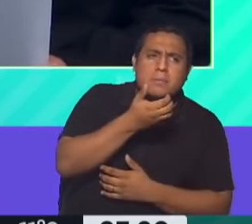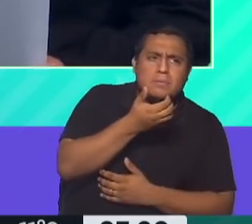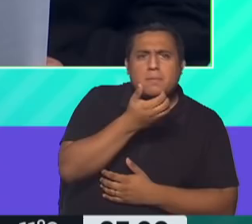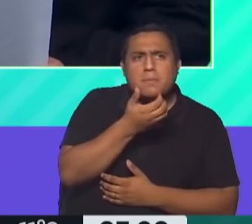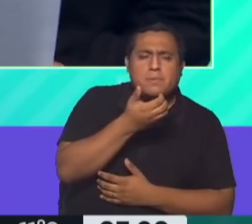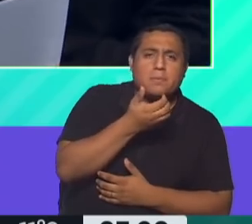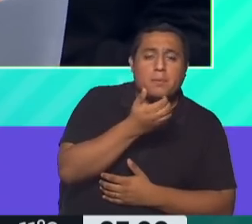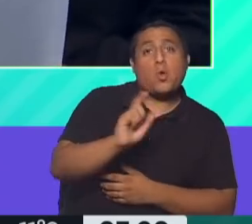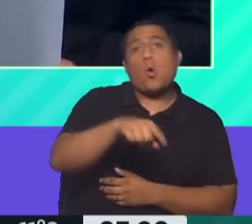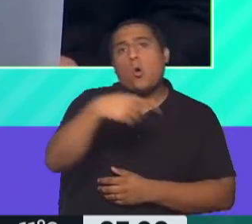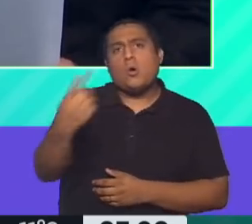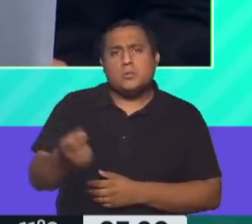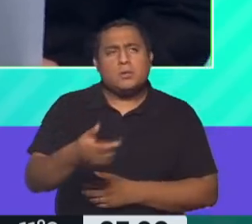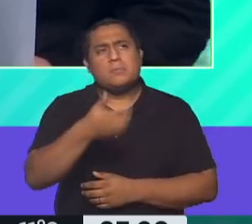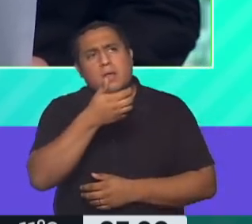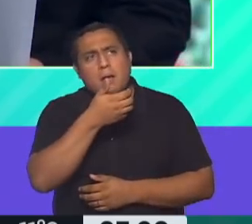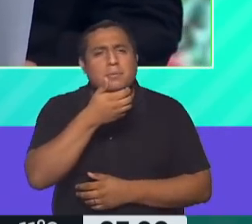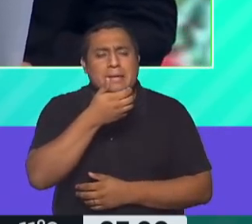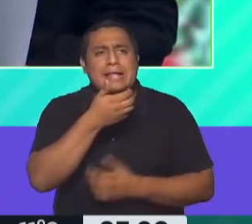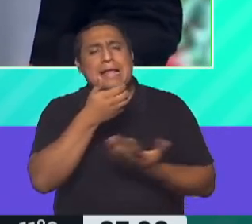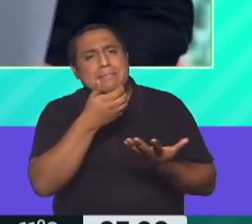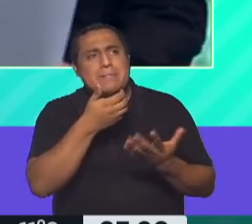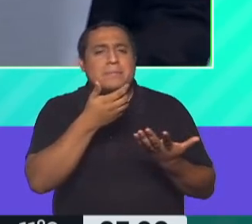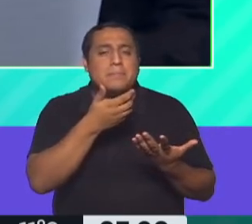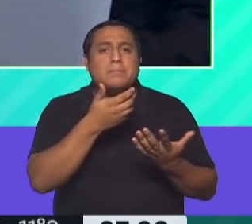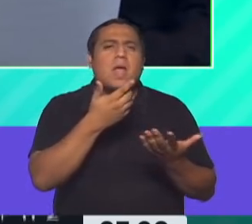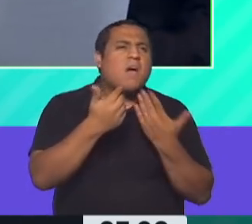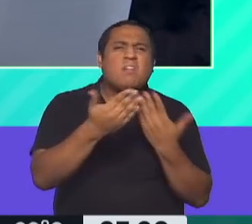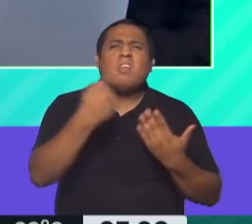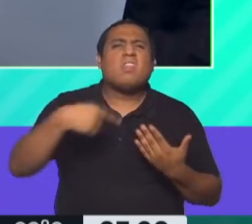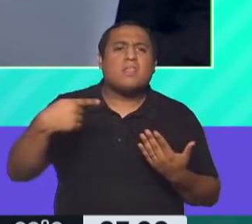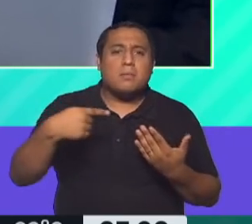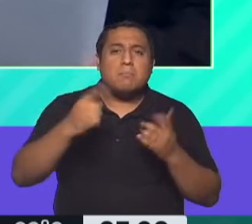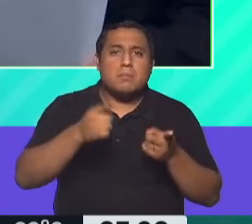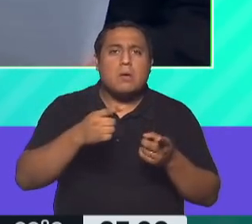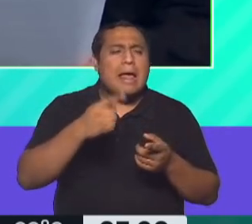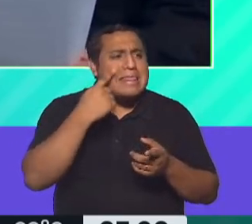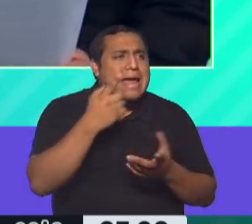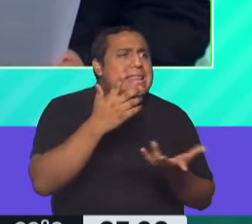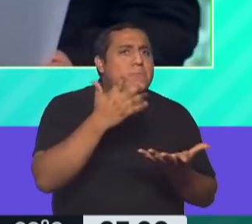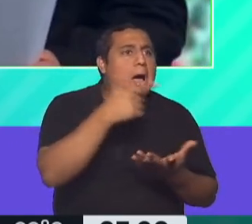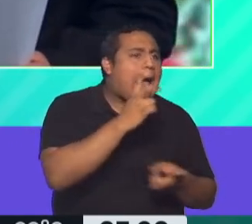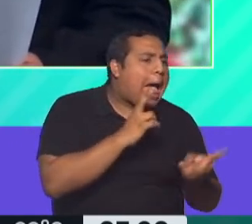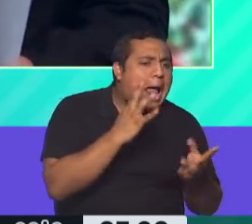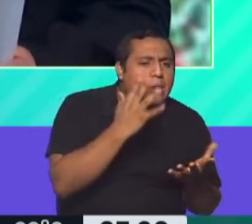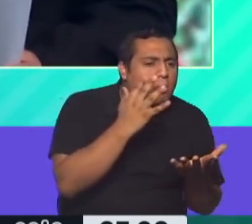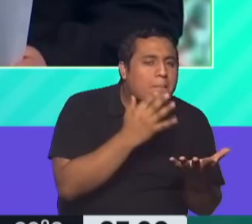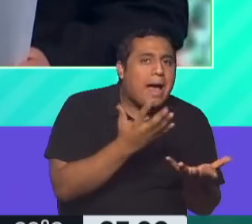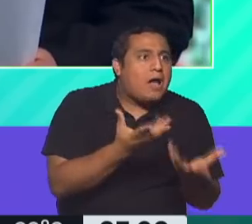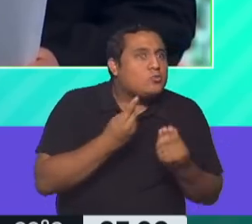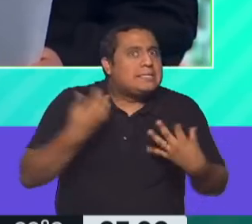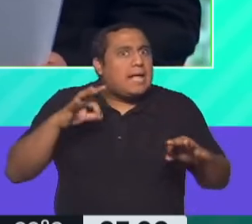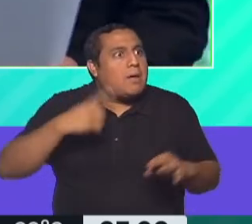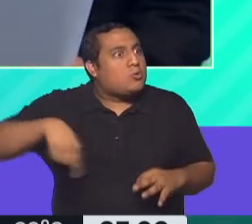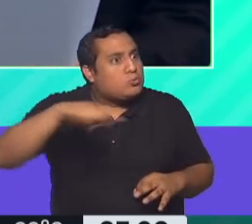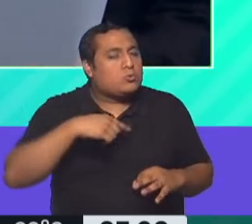recibe como una suerte de recomendación de esto que decíamos hace un rato: busquen lo que tengan que buscar para